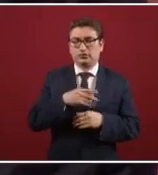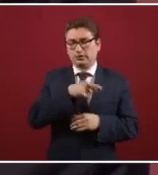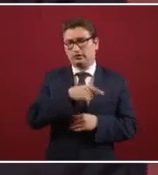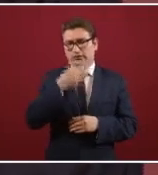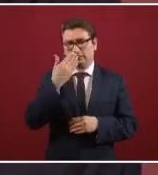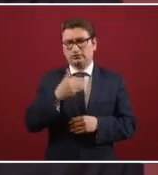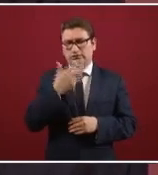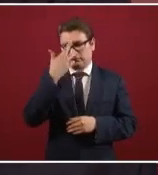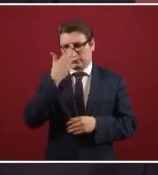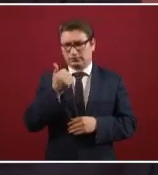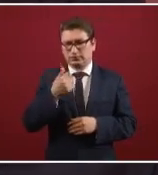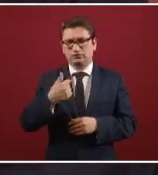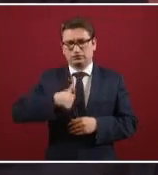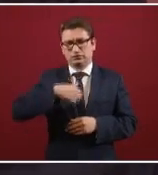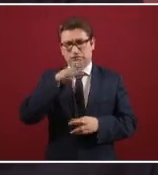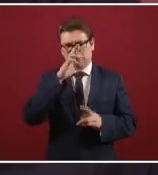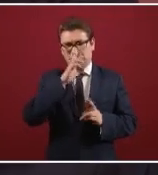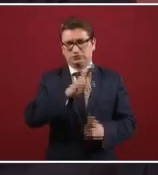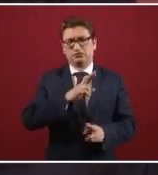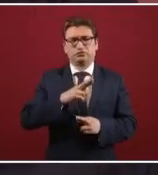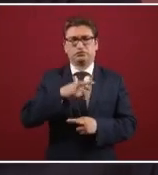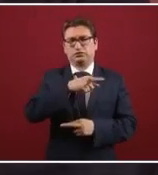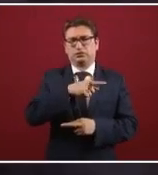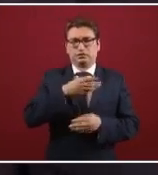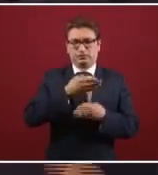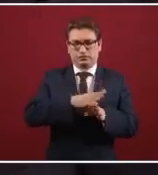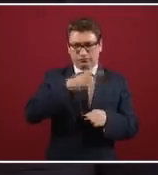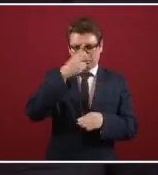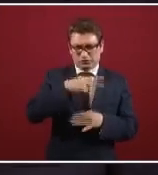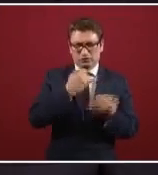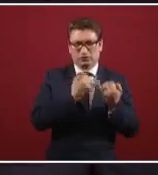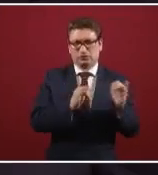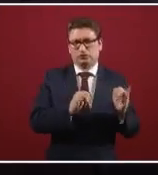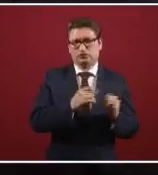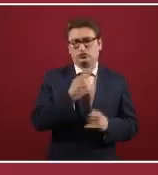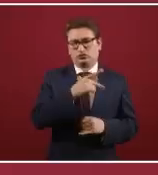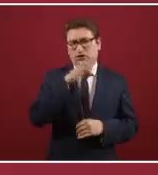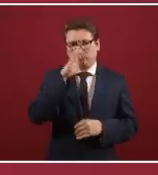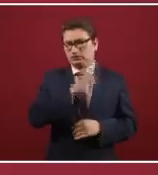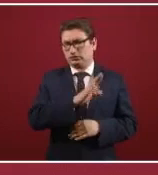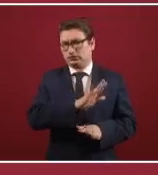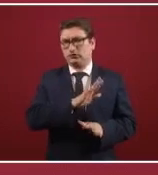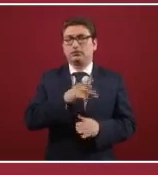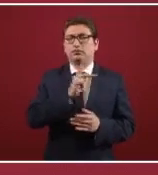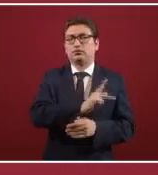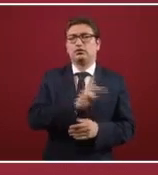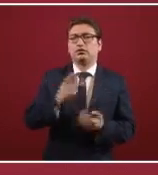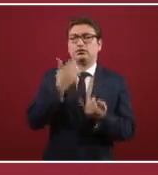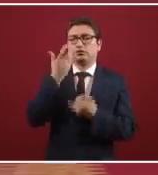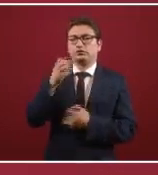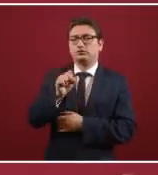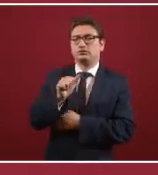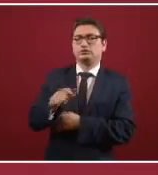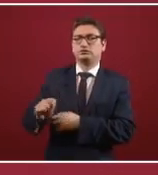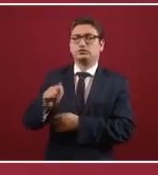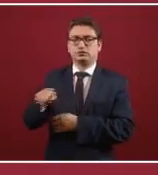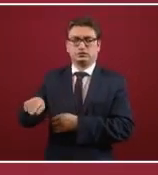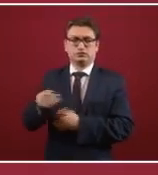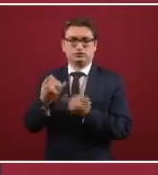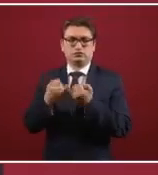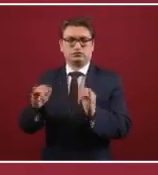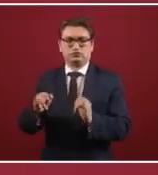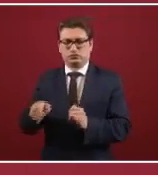yo soy respetuoso de la autonomía del banco de maine pero querían hacer independiente el sat en la medida